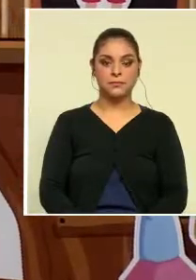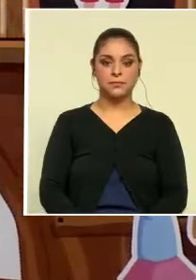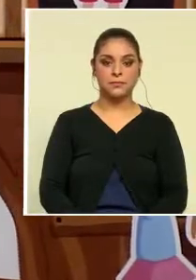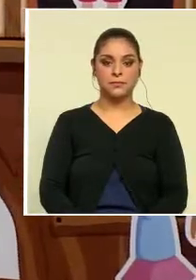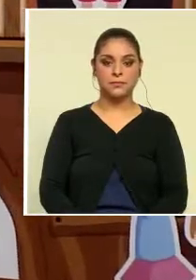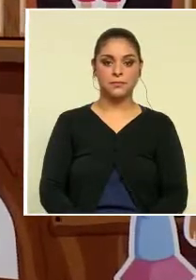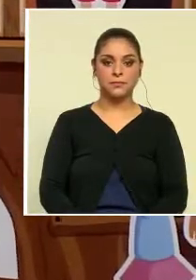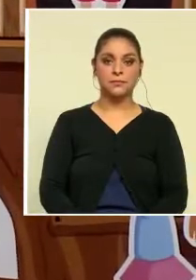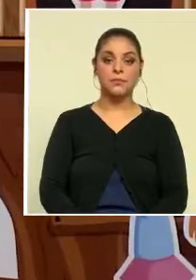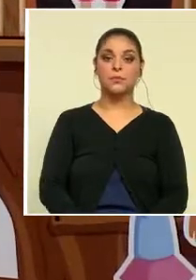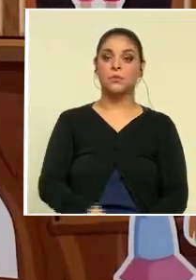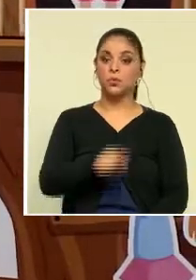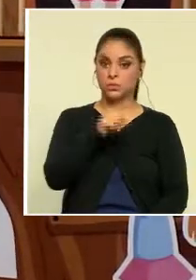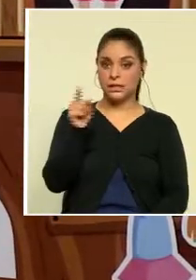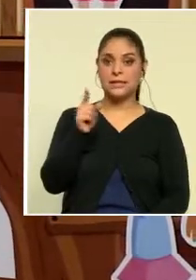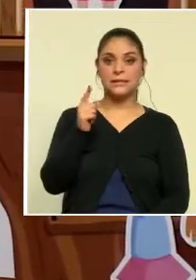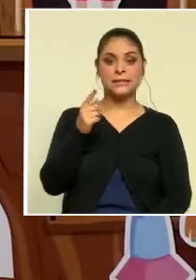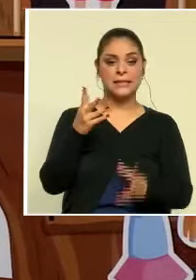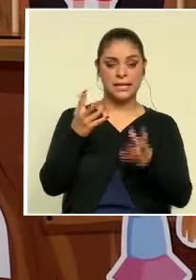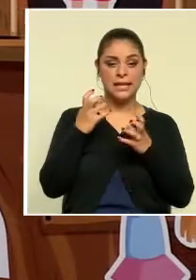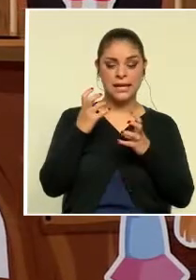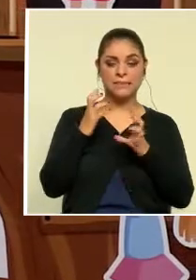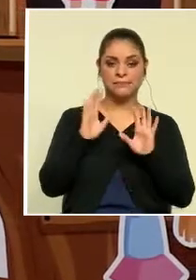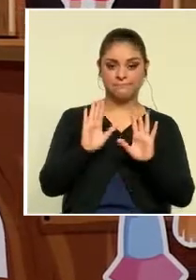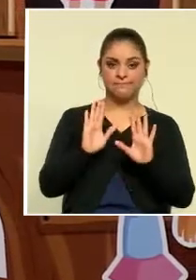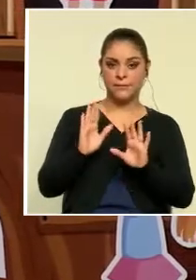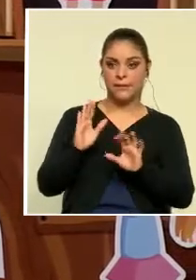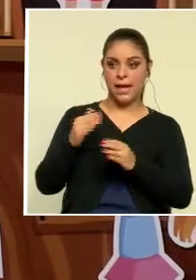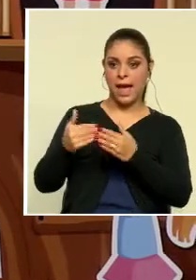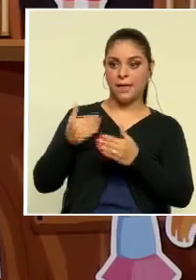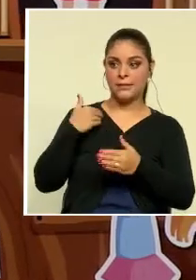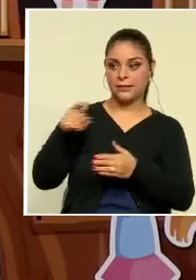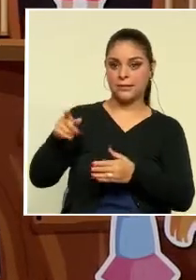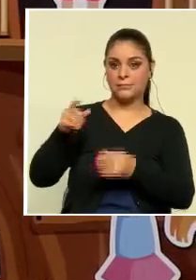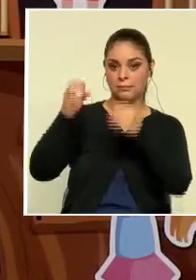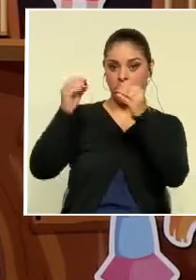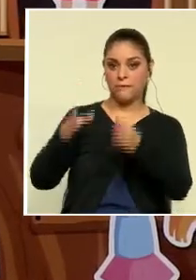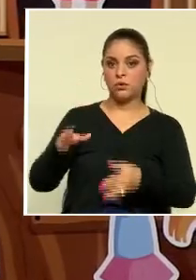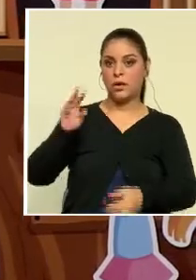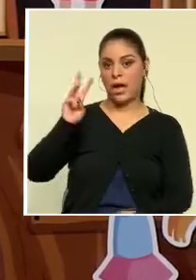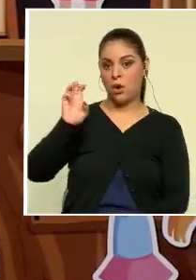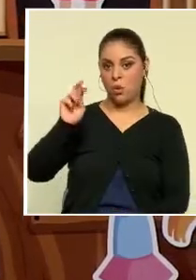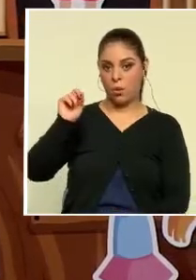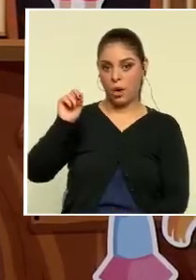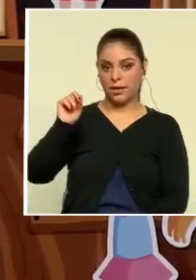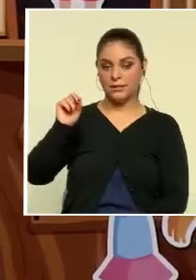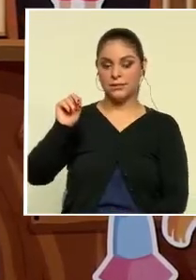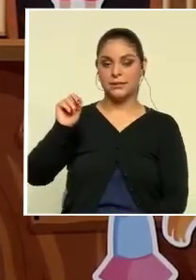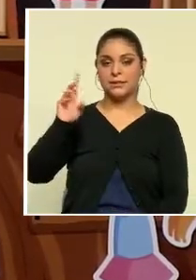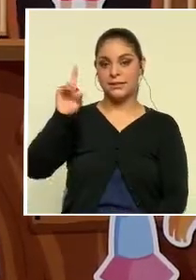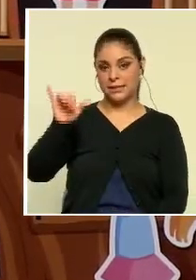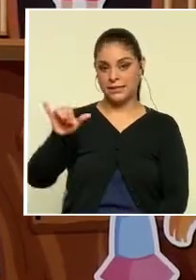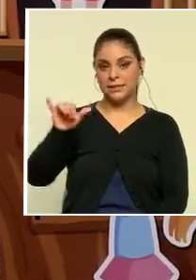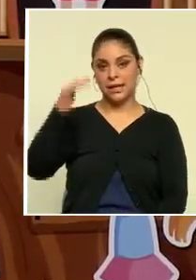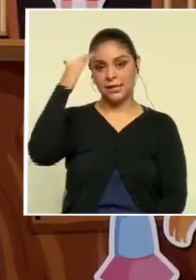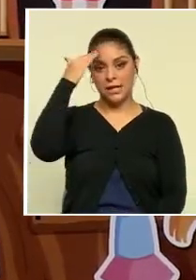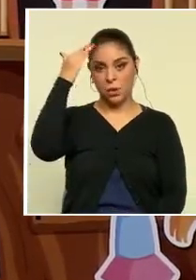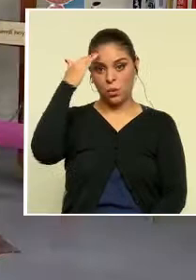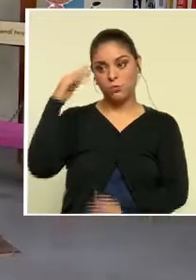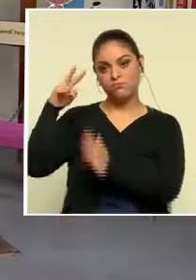que la niña buen la hilera si antes que la niña buena lean los saludos que tenemos por allí la de los niños y niñas que están por